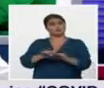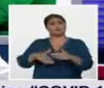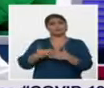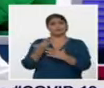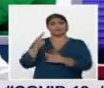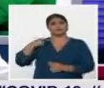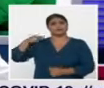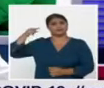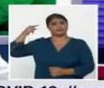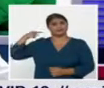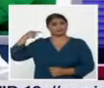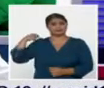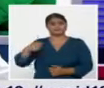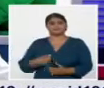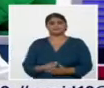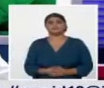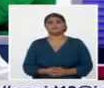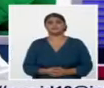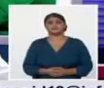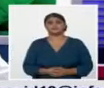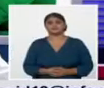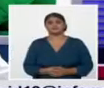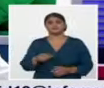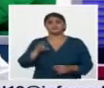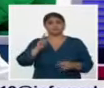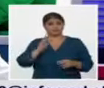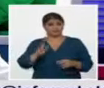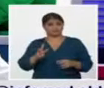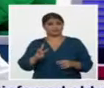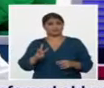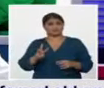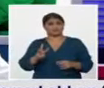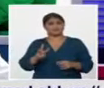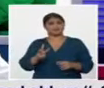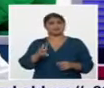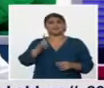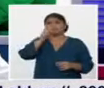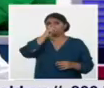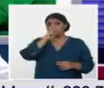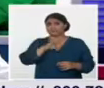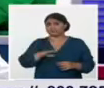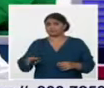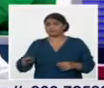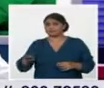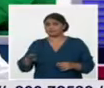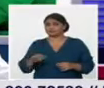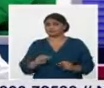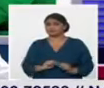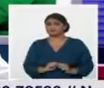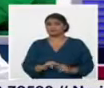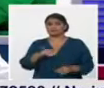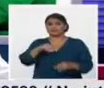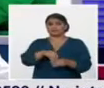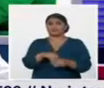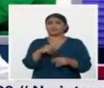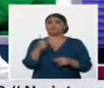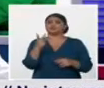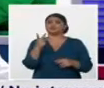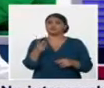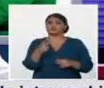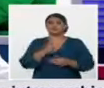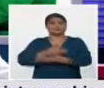lo tanto, 3 pacientes en edades pediátricas, incluso 2 de ellos